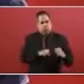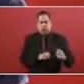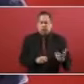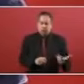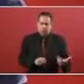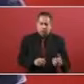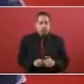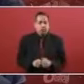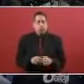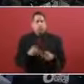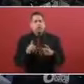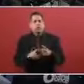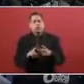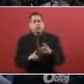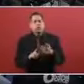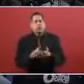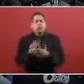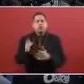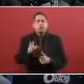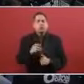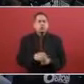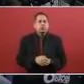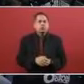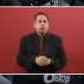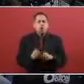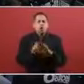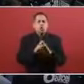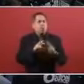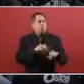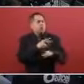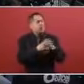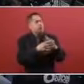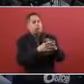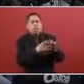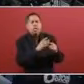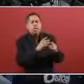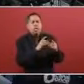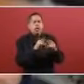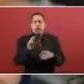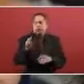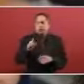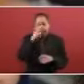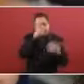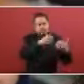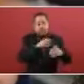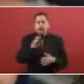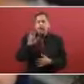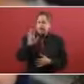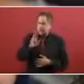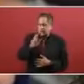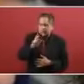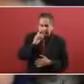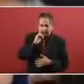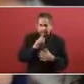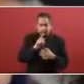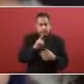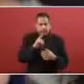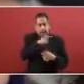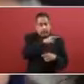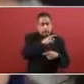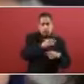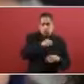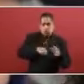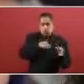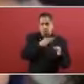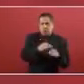principio. Gracias. ¿Que cómo se les va a persuadir a estas empresas y, o sea, para que cumplan